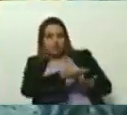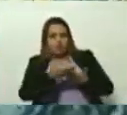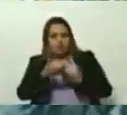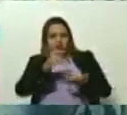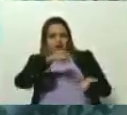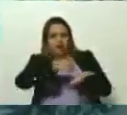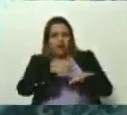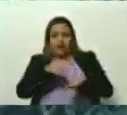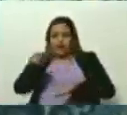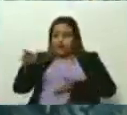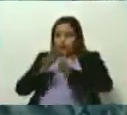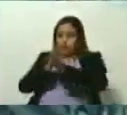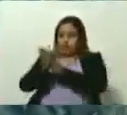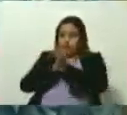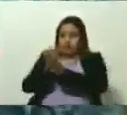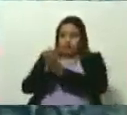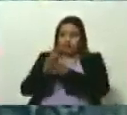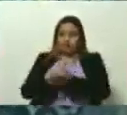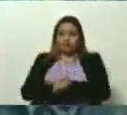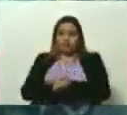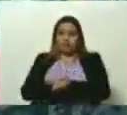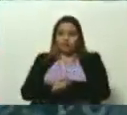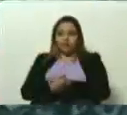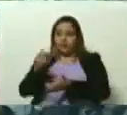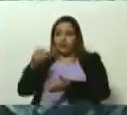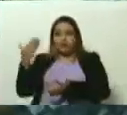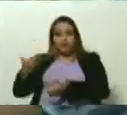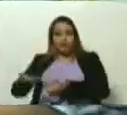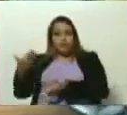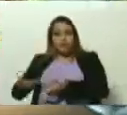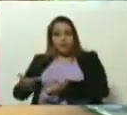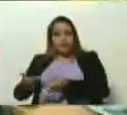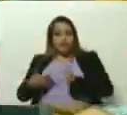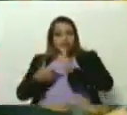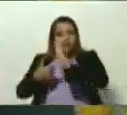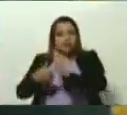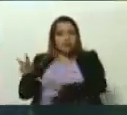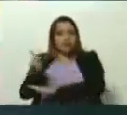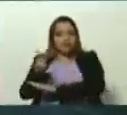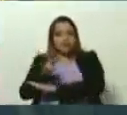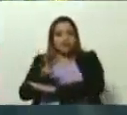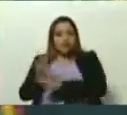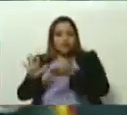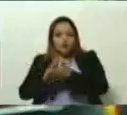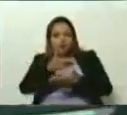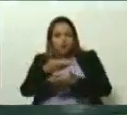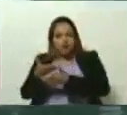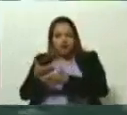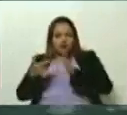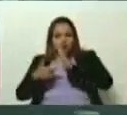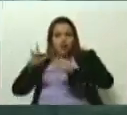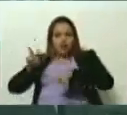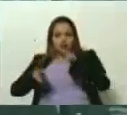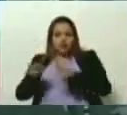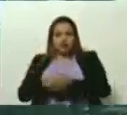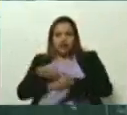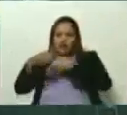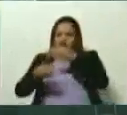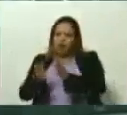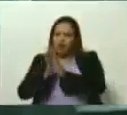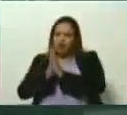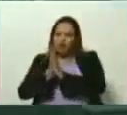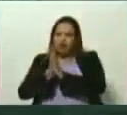terminó siendo, mira, un baluarte, una bandera de Venezuela de los bomberos aquí, presentado en esta expo. Háblanos de cómo surgió esta